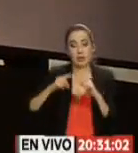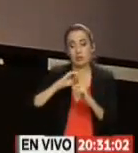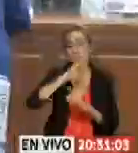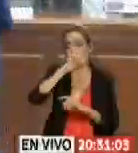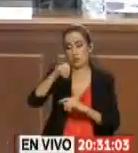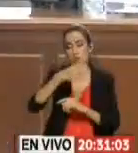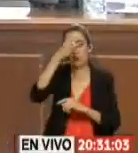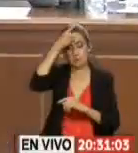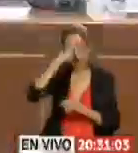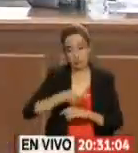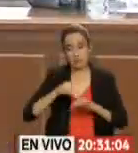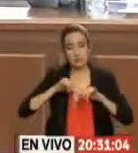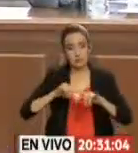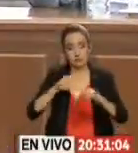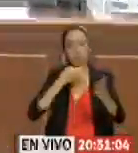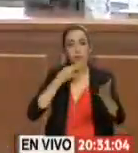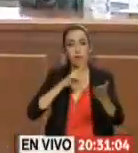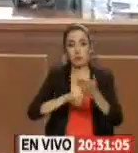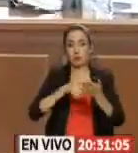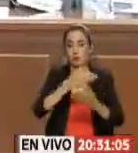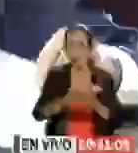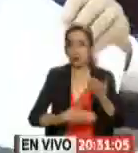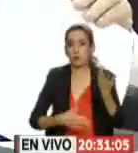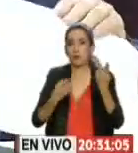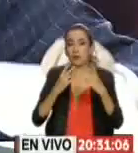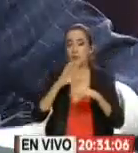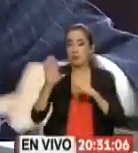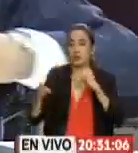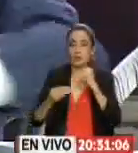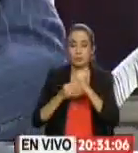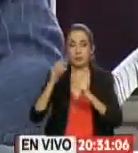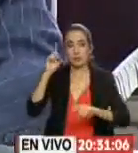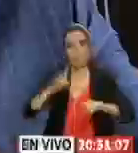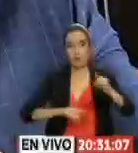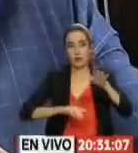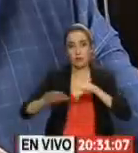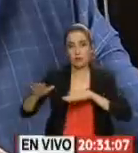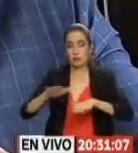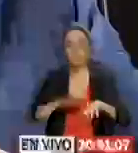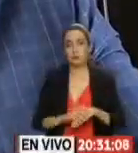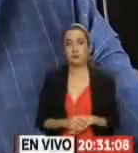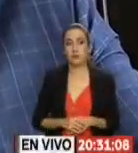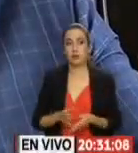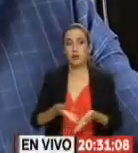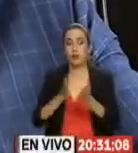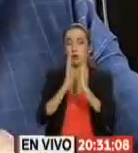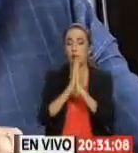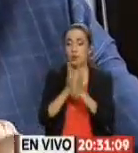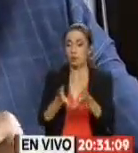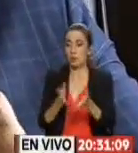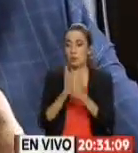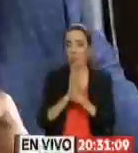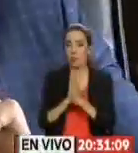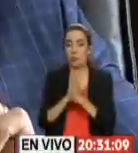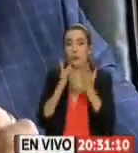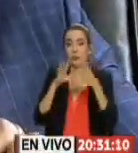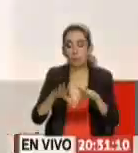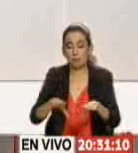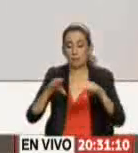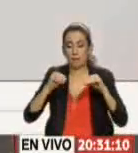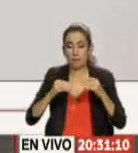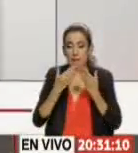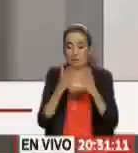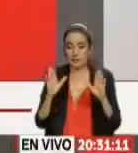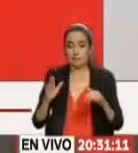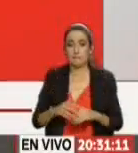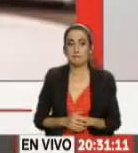deberá remitir la sentencia por escrito y tomará varias acciones. Un pedido de prelibertad o de régimen semiabierto.